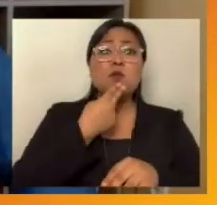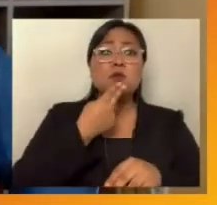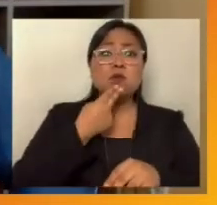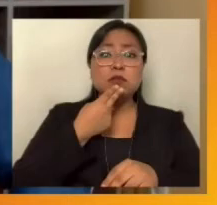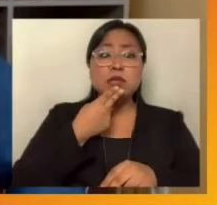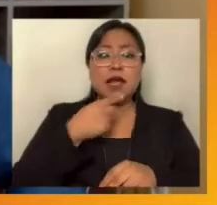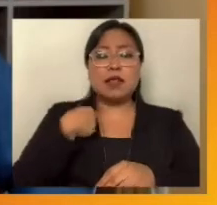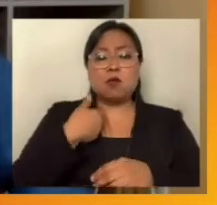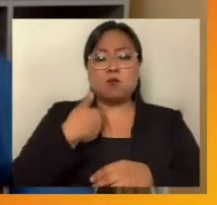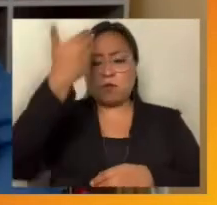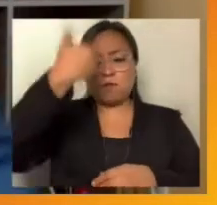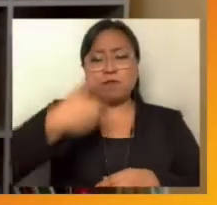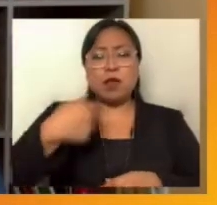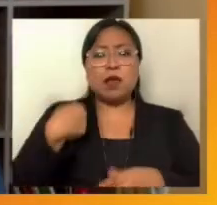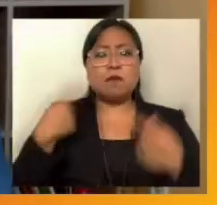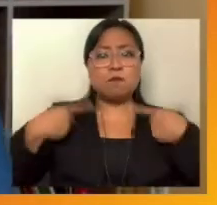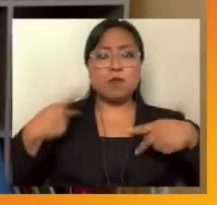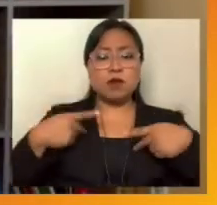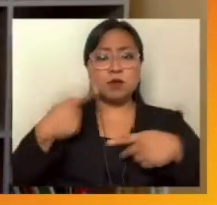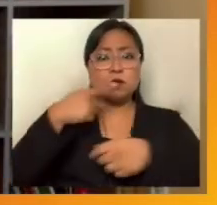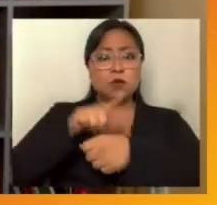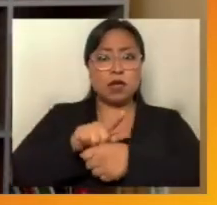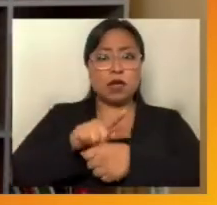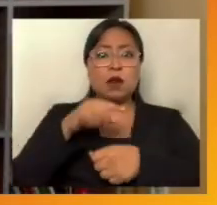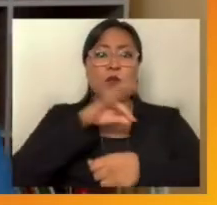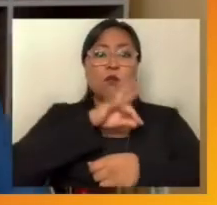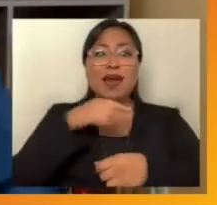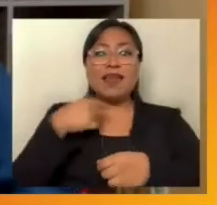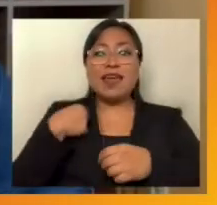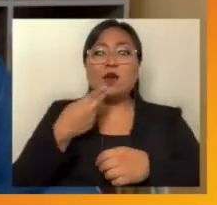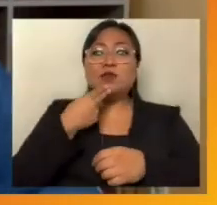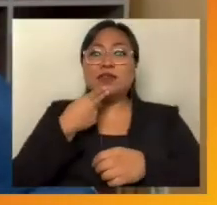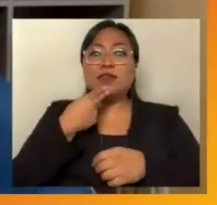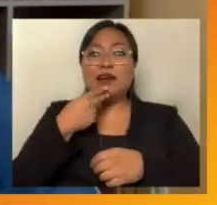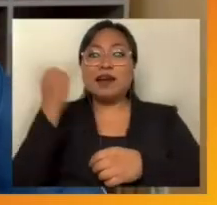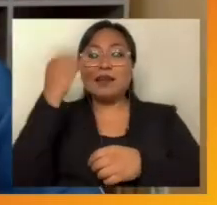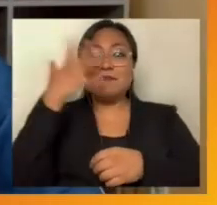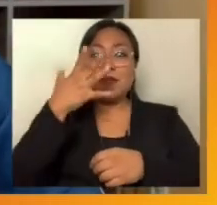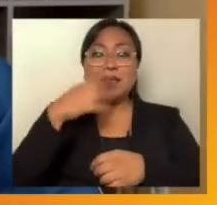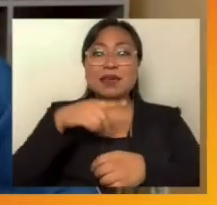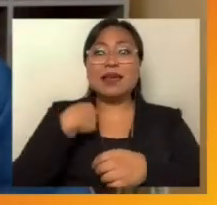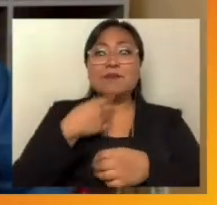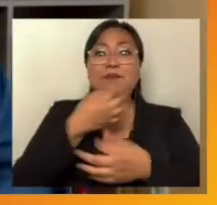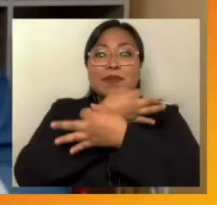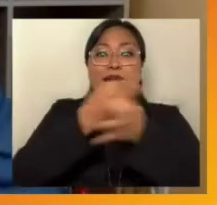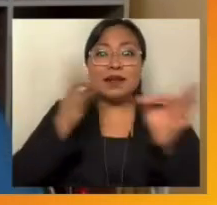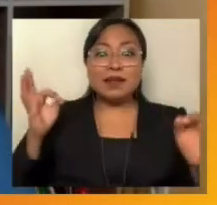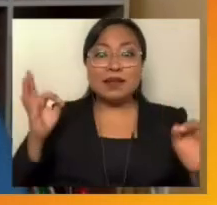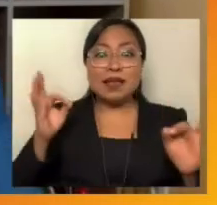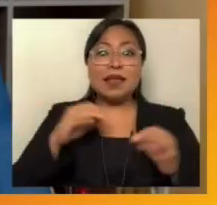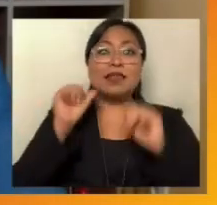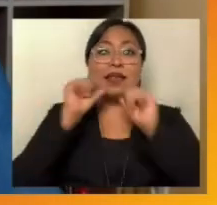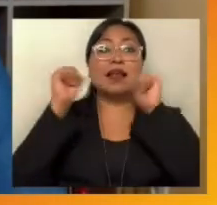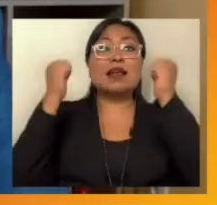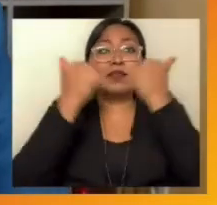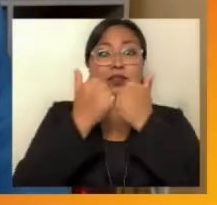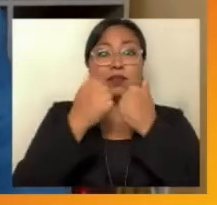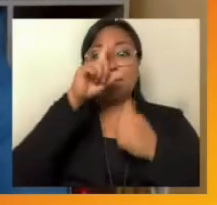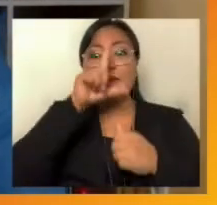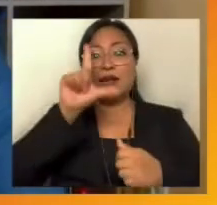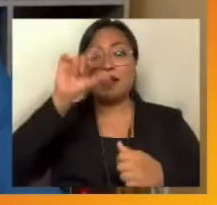profesional para hablar de tu ONG en LinkedIn. Decirte lo